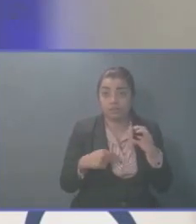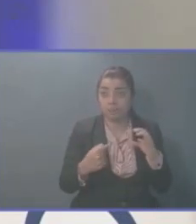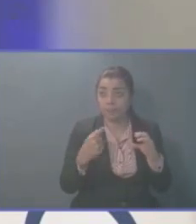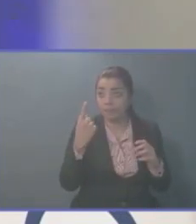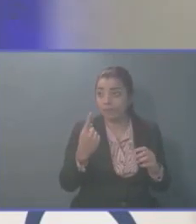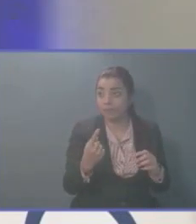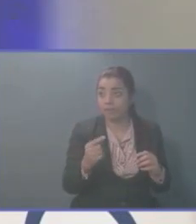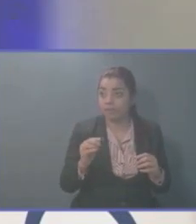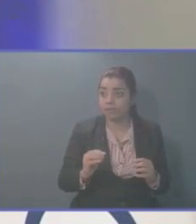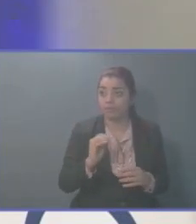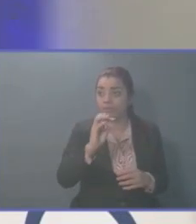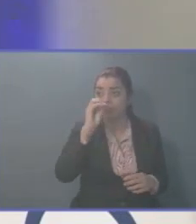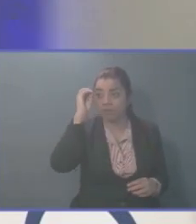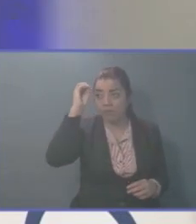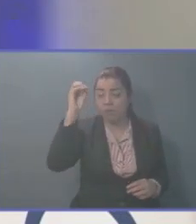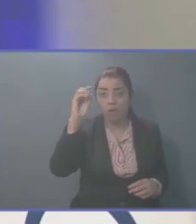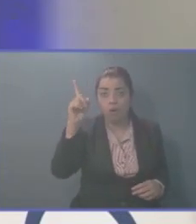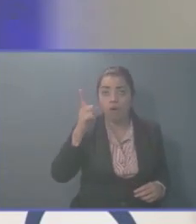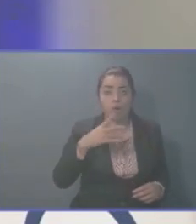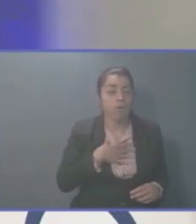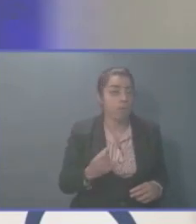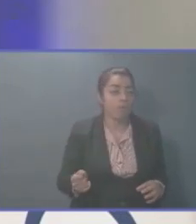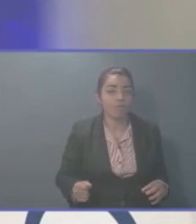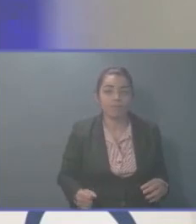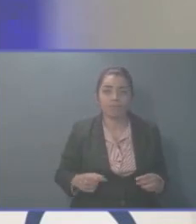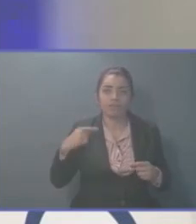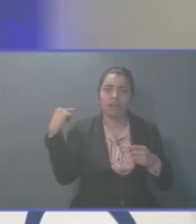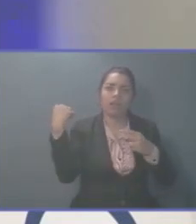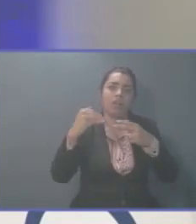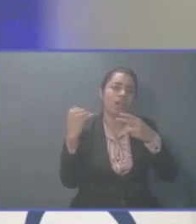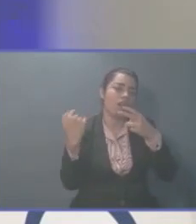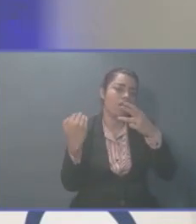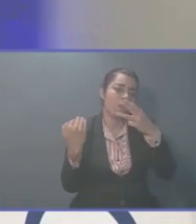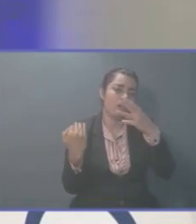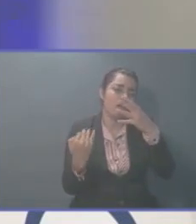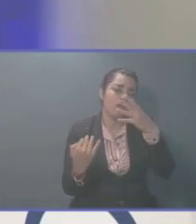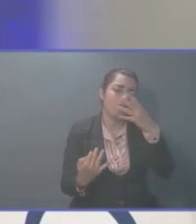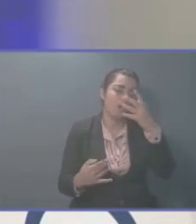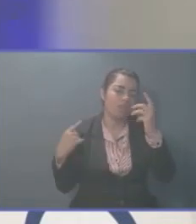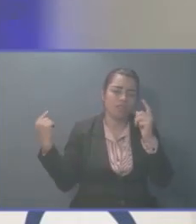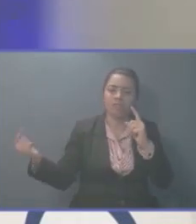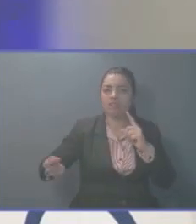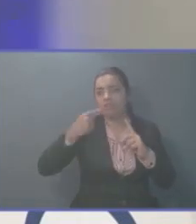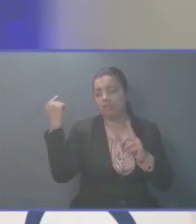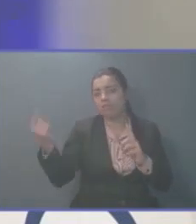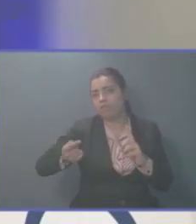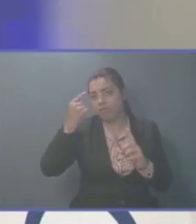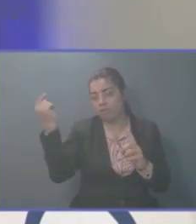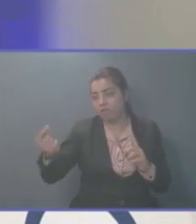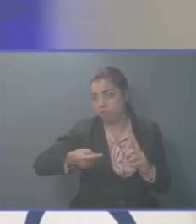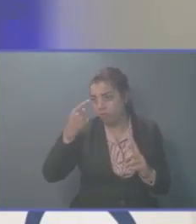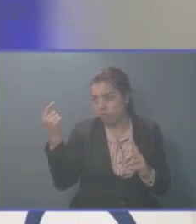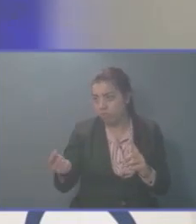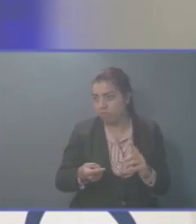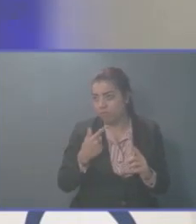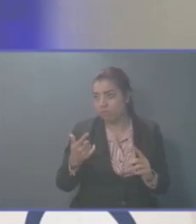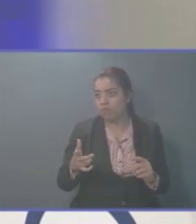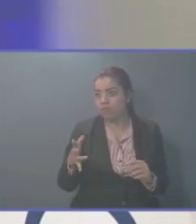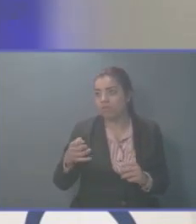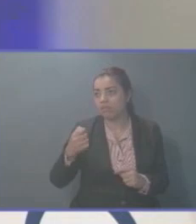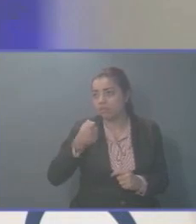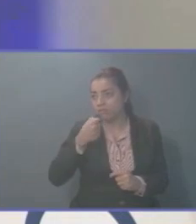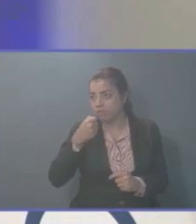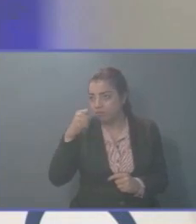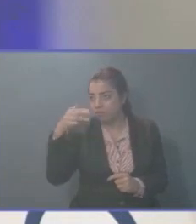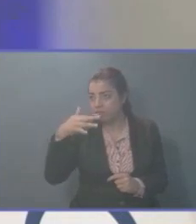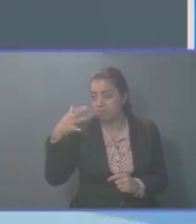alguien coloca una opinión que a mí no me parece, empieza a recibir los ataques, sean cuentas de verdad o